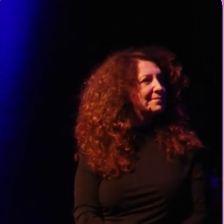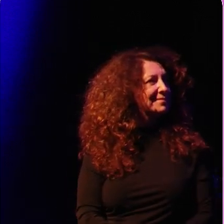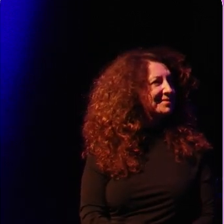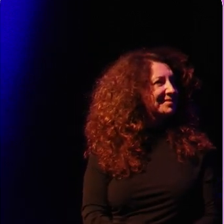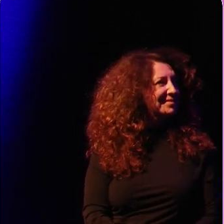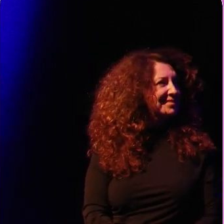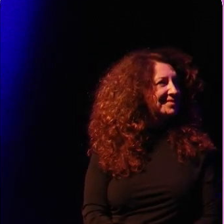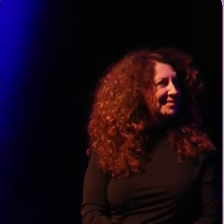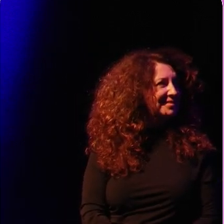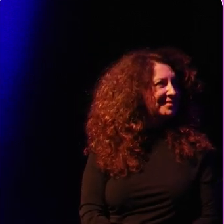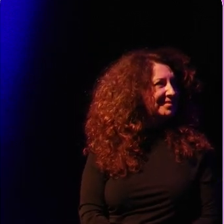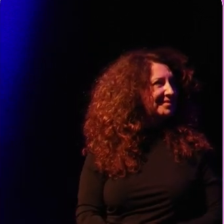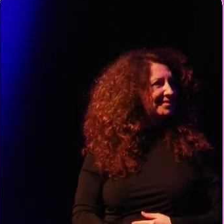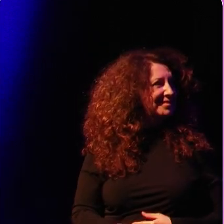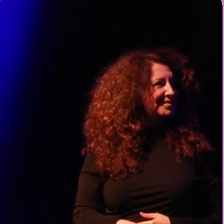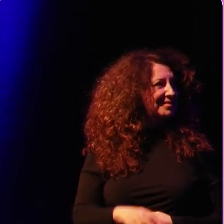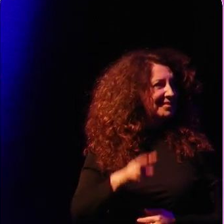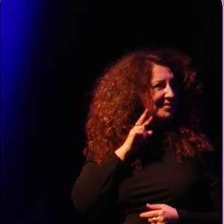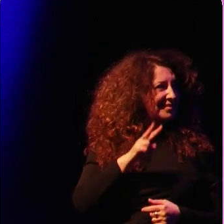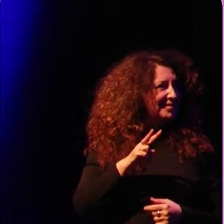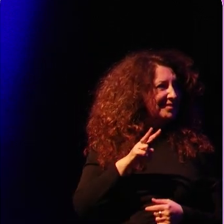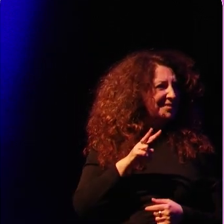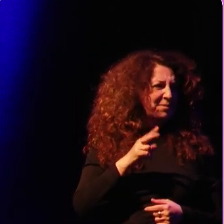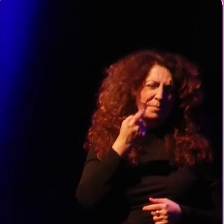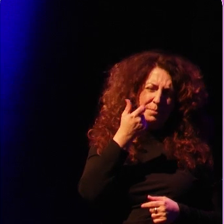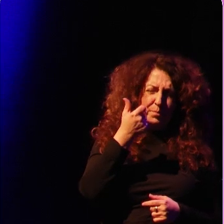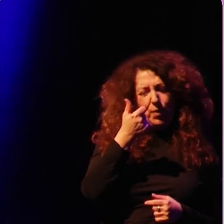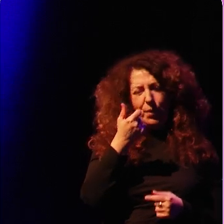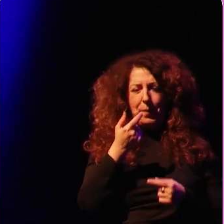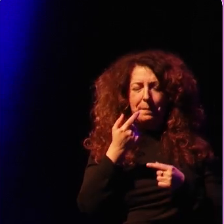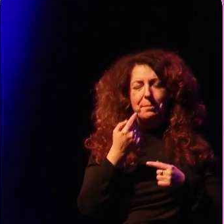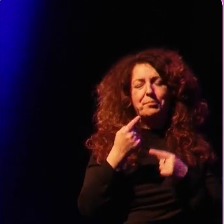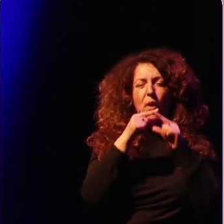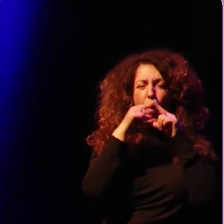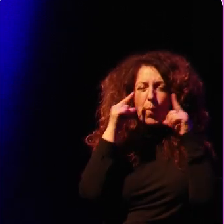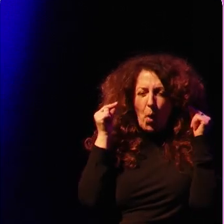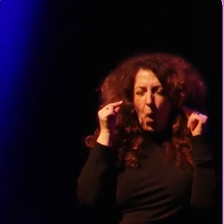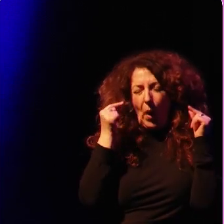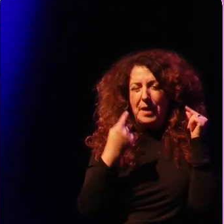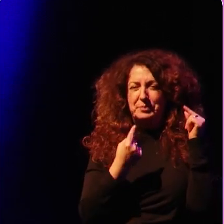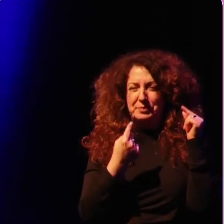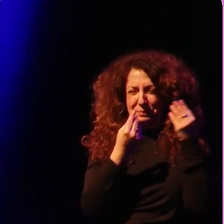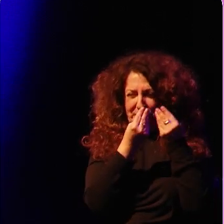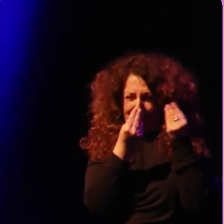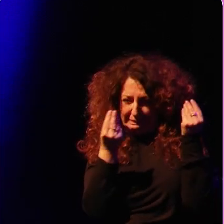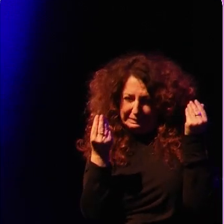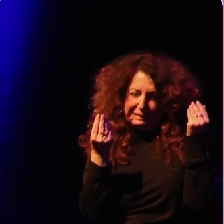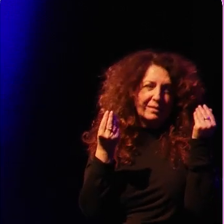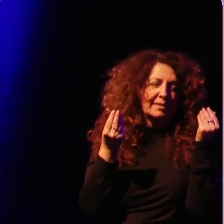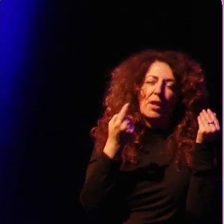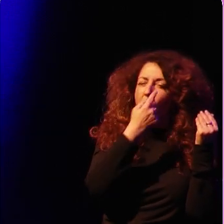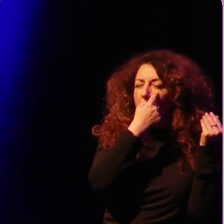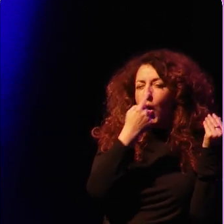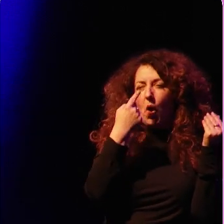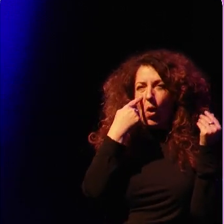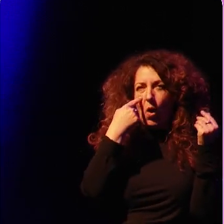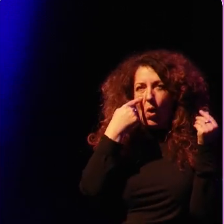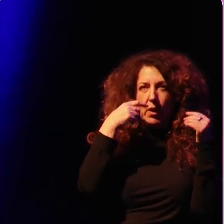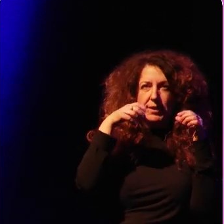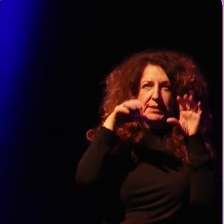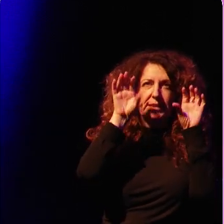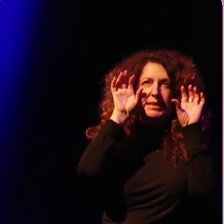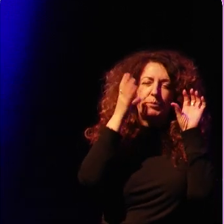Bien, a ver, siguiente imagen. Ahí falla, ahí pierde la boca un poco. Los ojos no los levanta